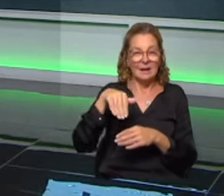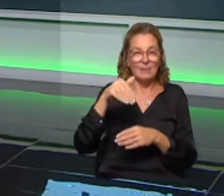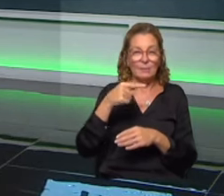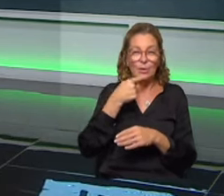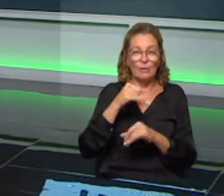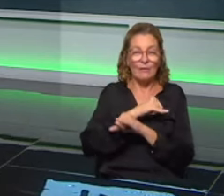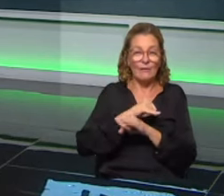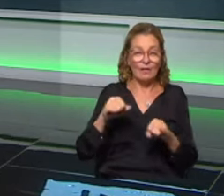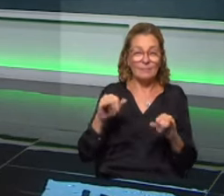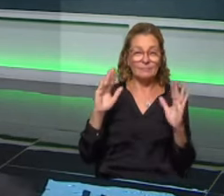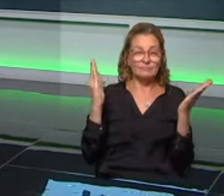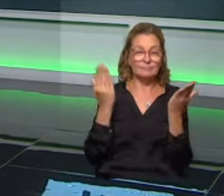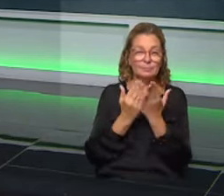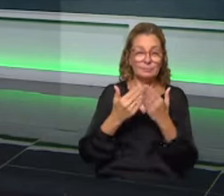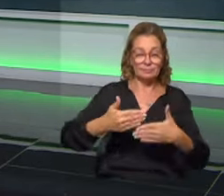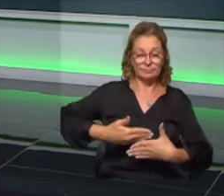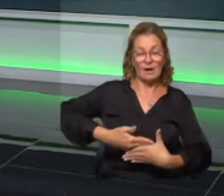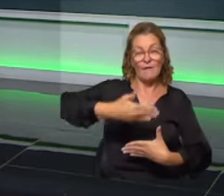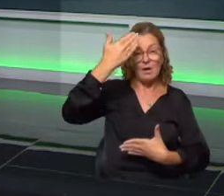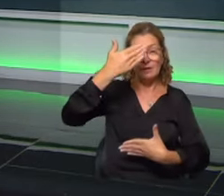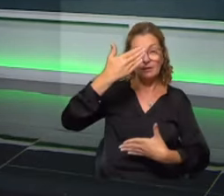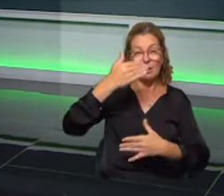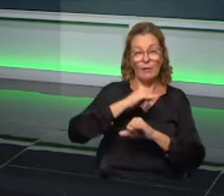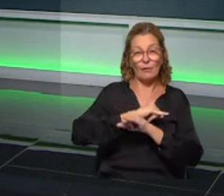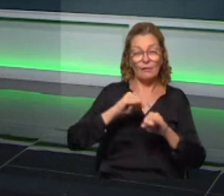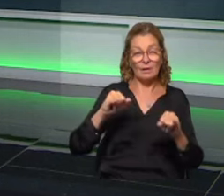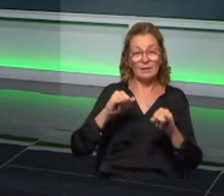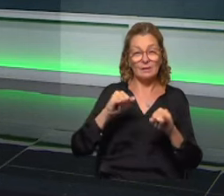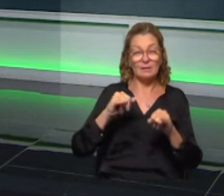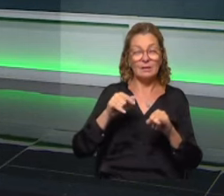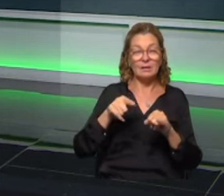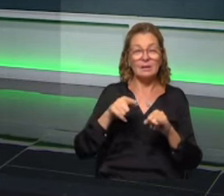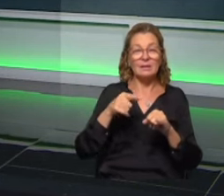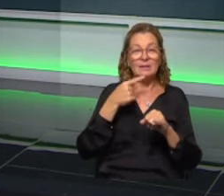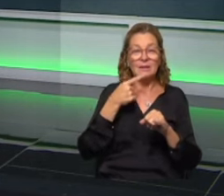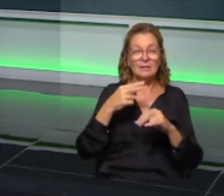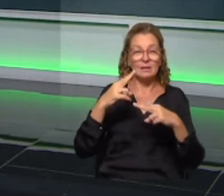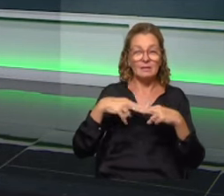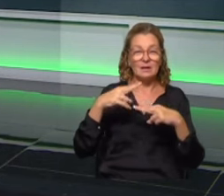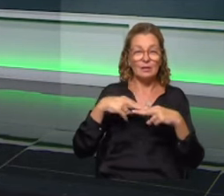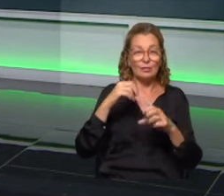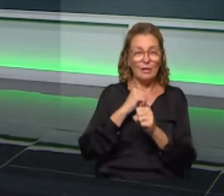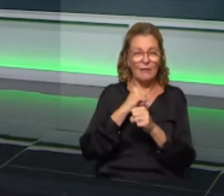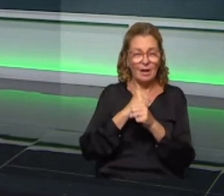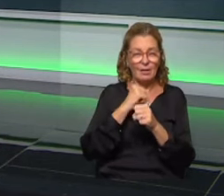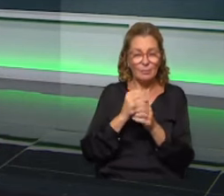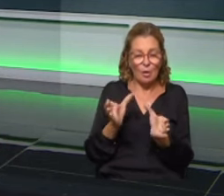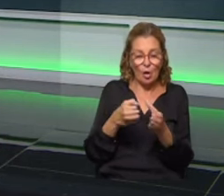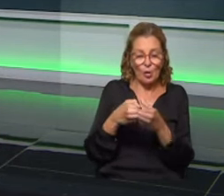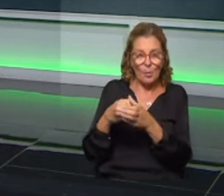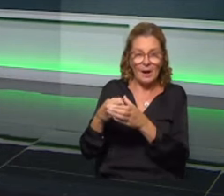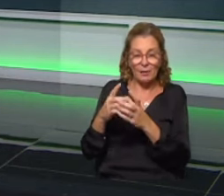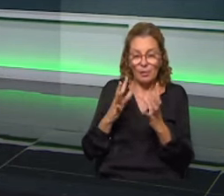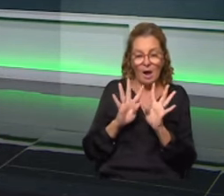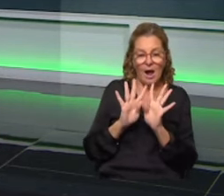punto final a partir del vallado y del fin de las publicaciones a través de las redes. Los trabajadores se agruparon